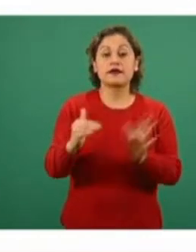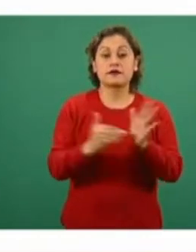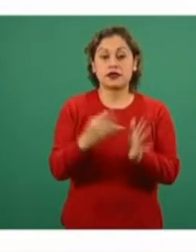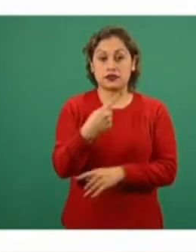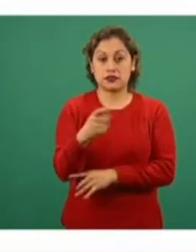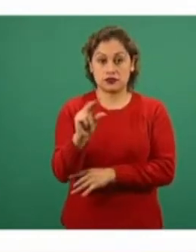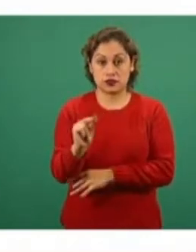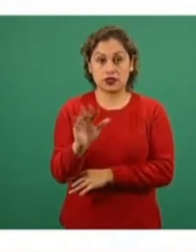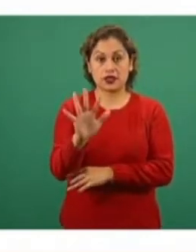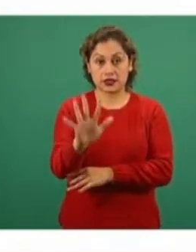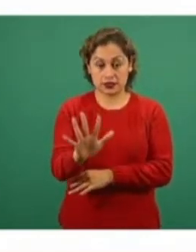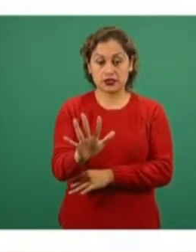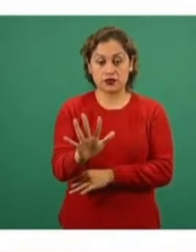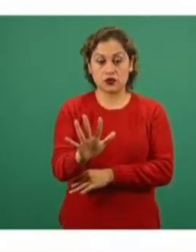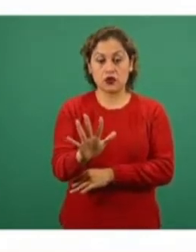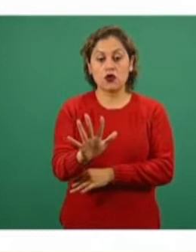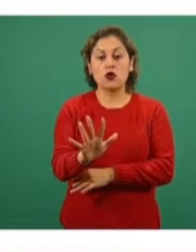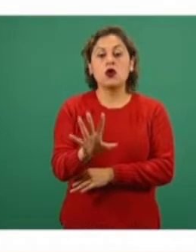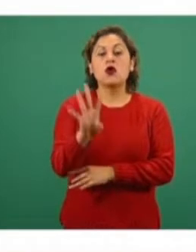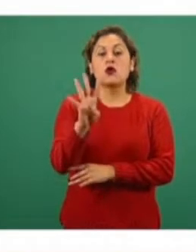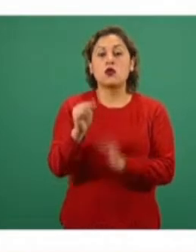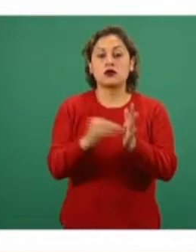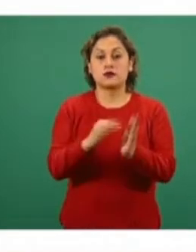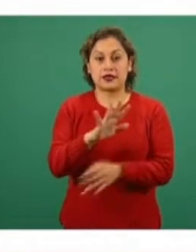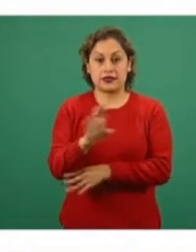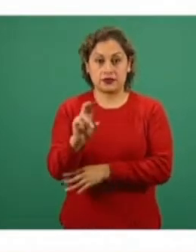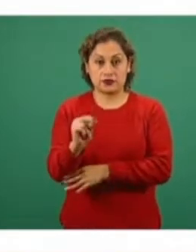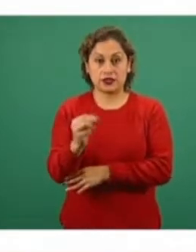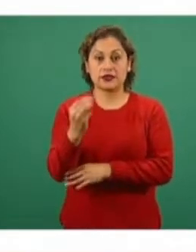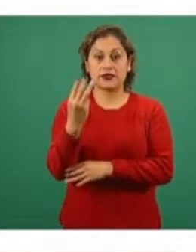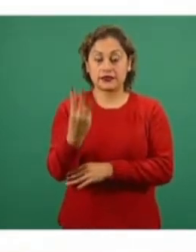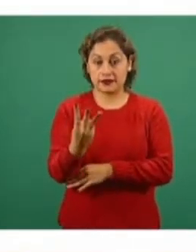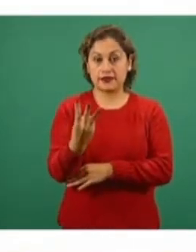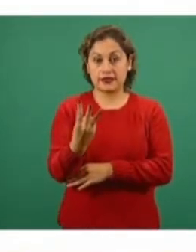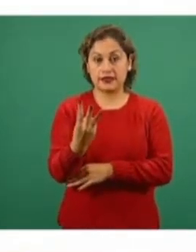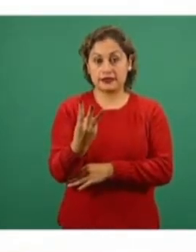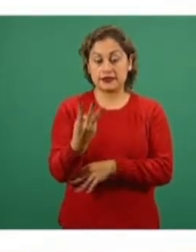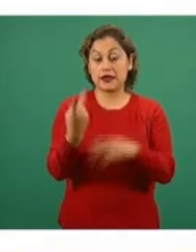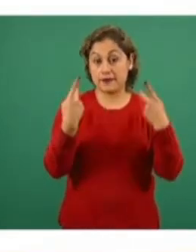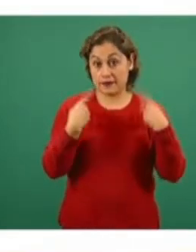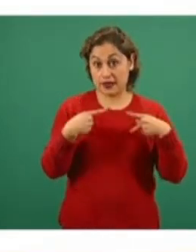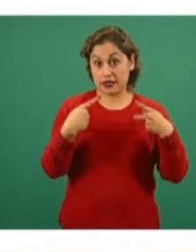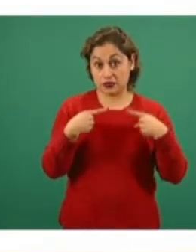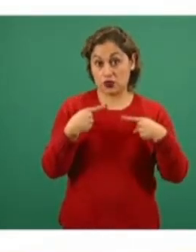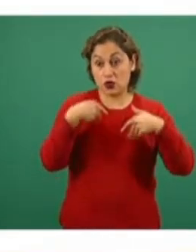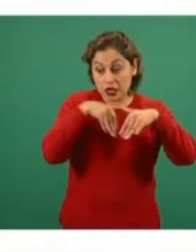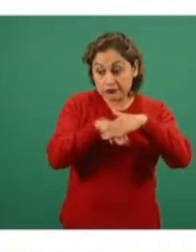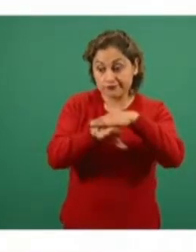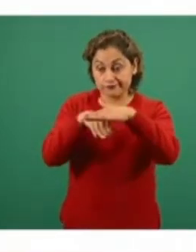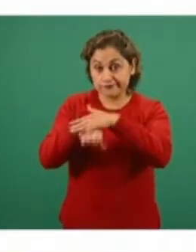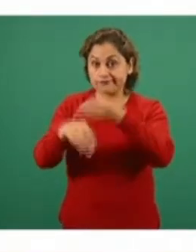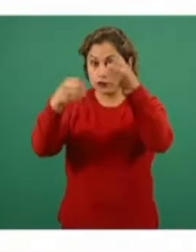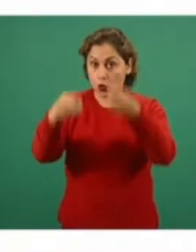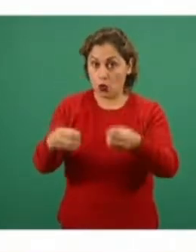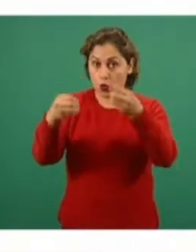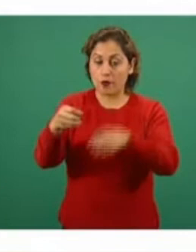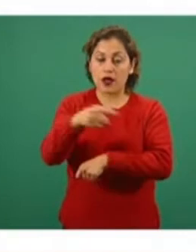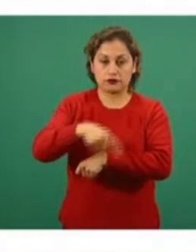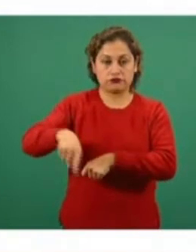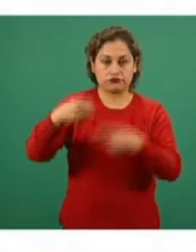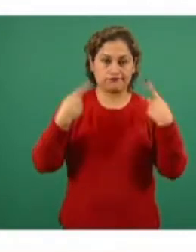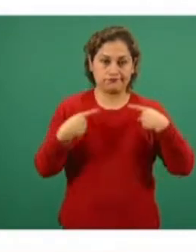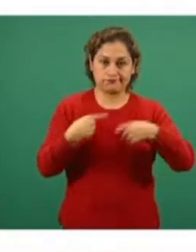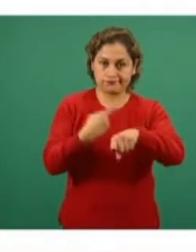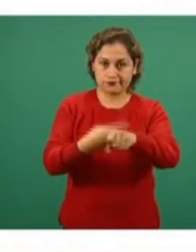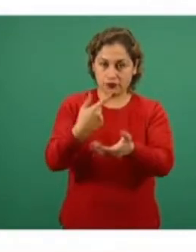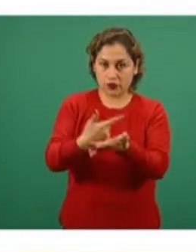10.185, tenemos un total de 4.583 pacientes en condiciones críticas ocupando